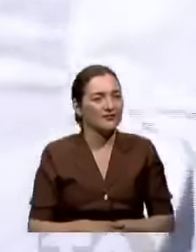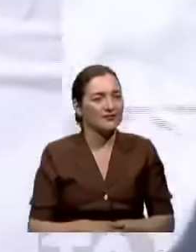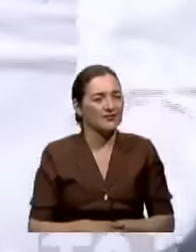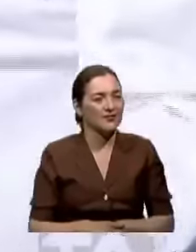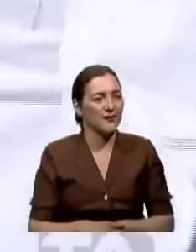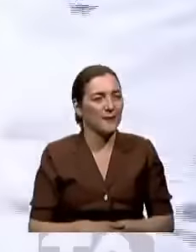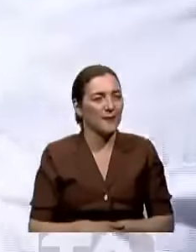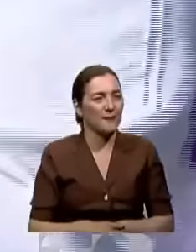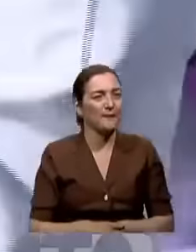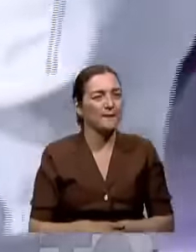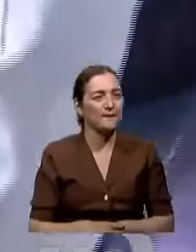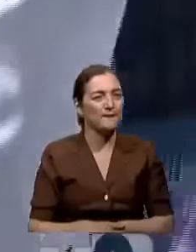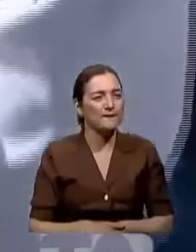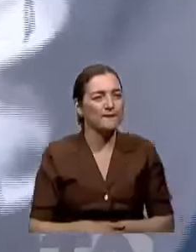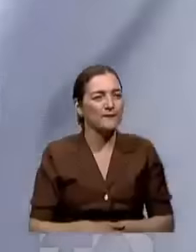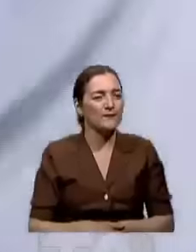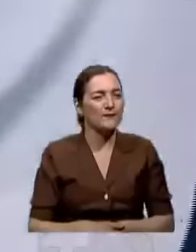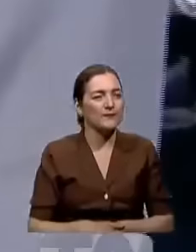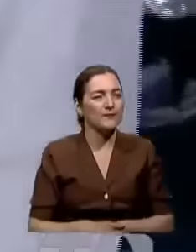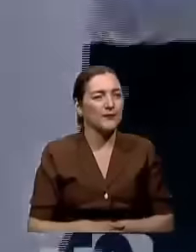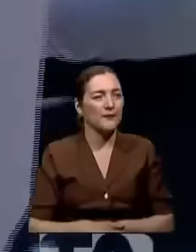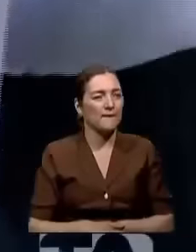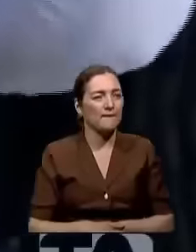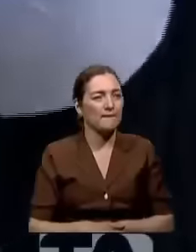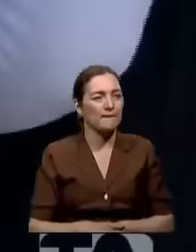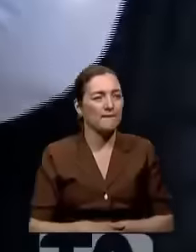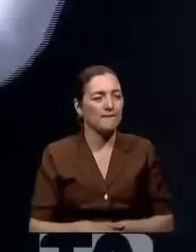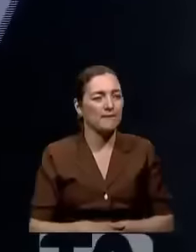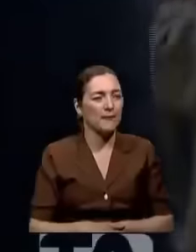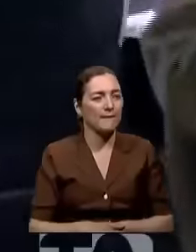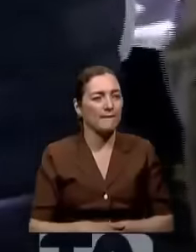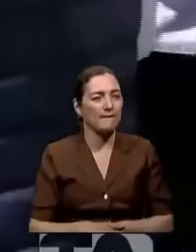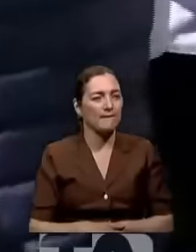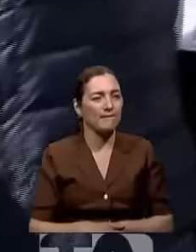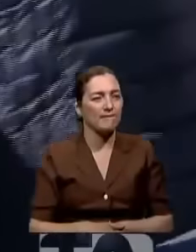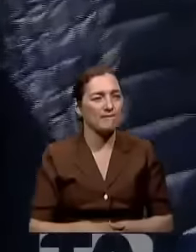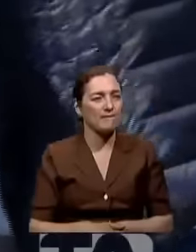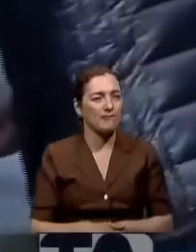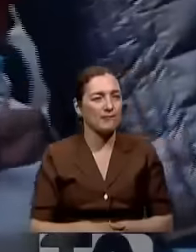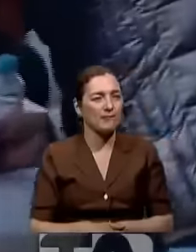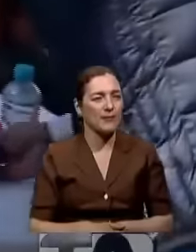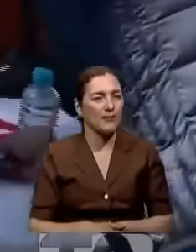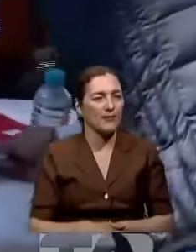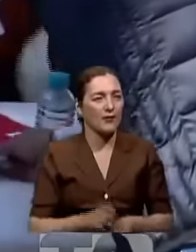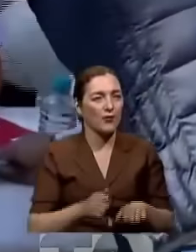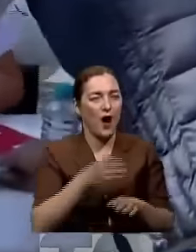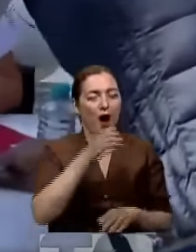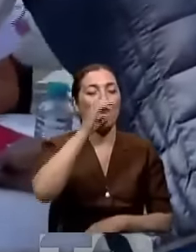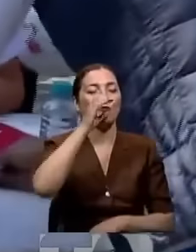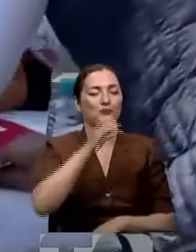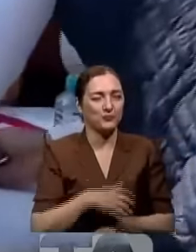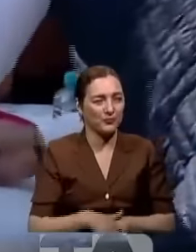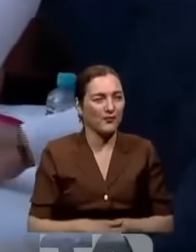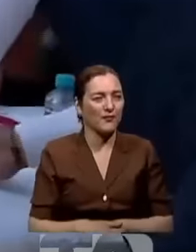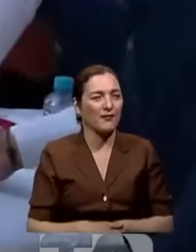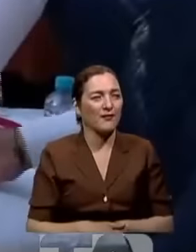consultar a nuestros jurados, probando un poquito de agua, por supuesto, para cambiar el